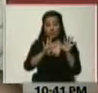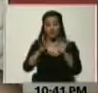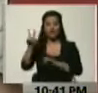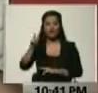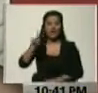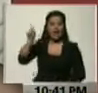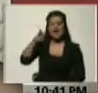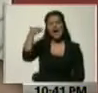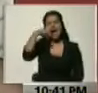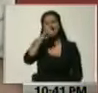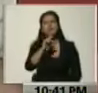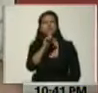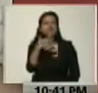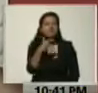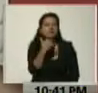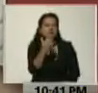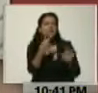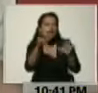fácil.